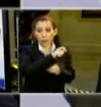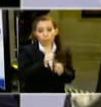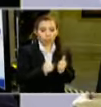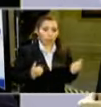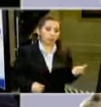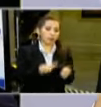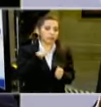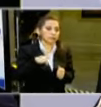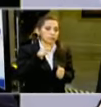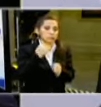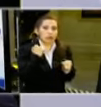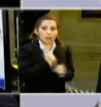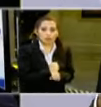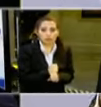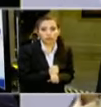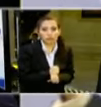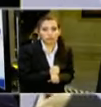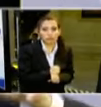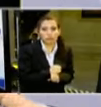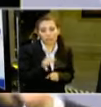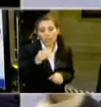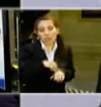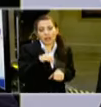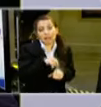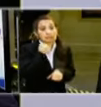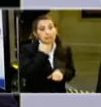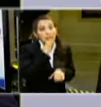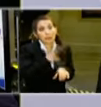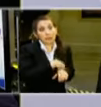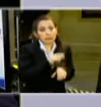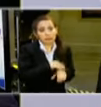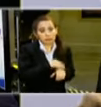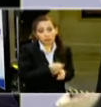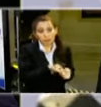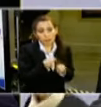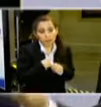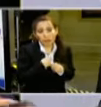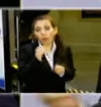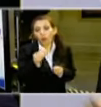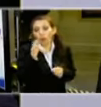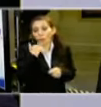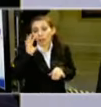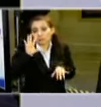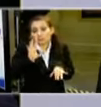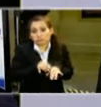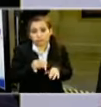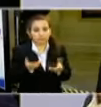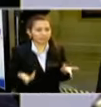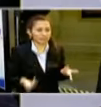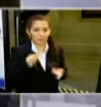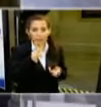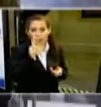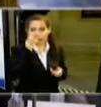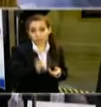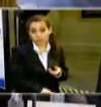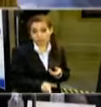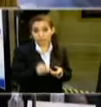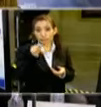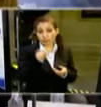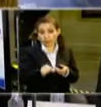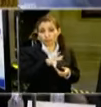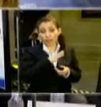atrasan por años con la excusa de que el Senado no se los permite o no se los autoriza, pero ciertamente